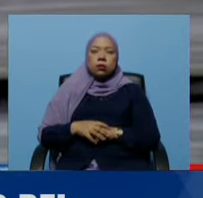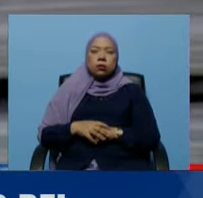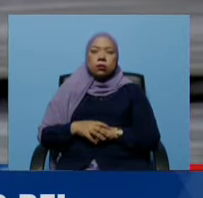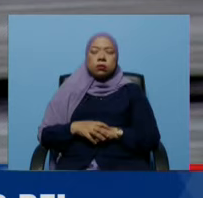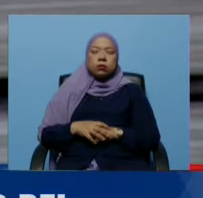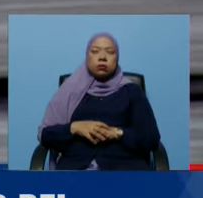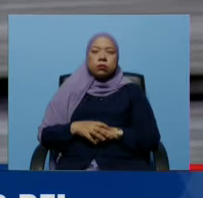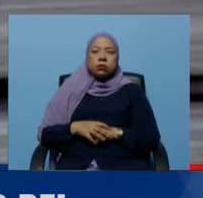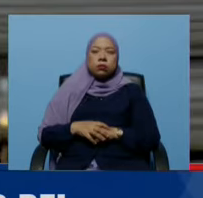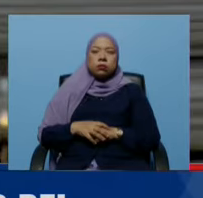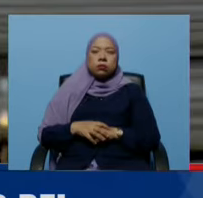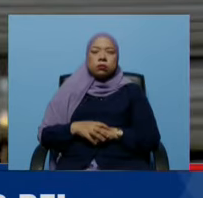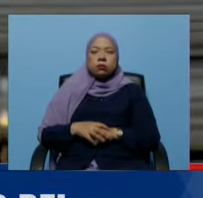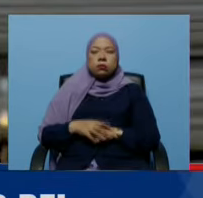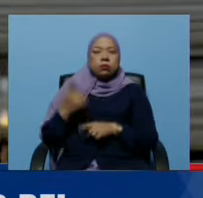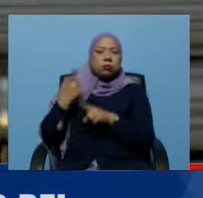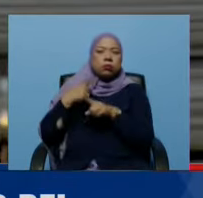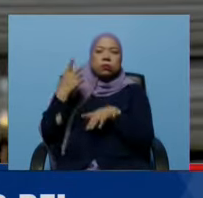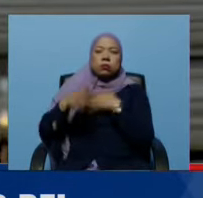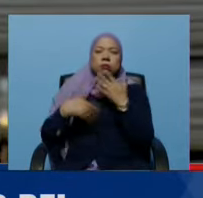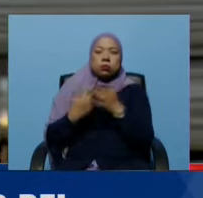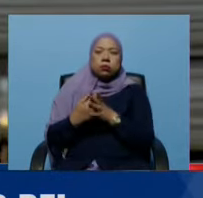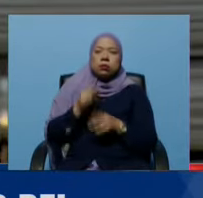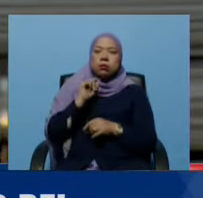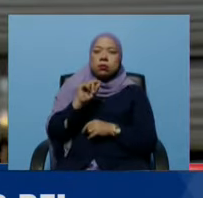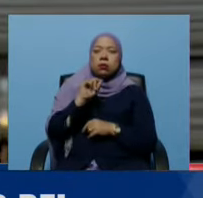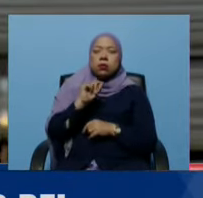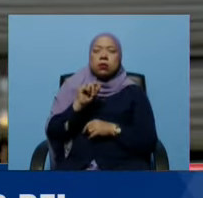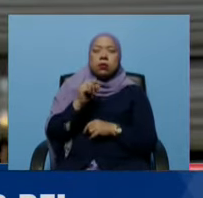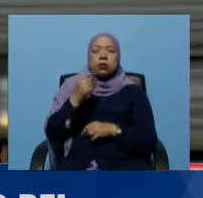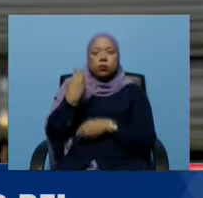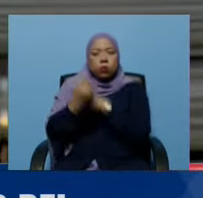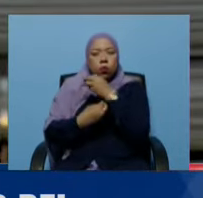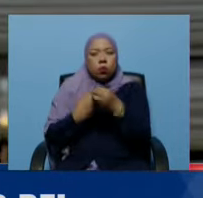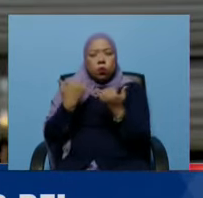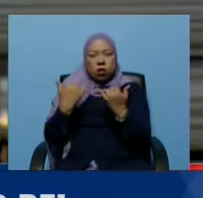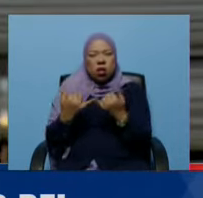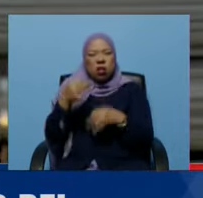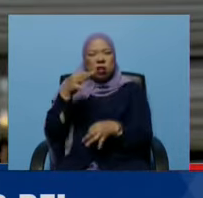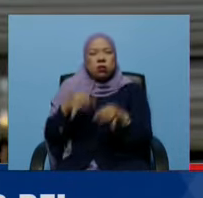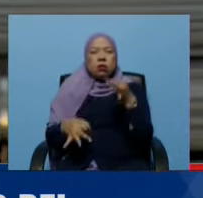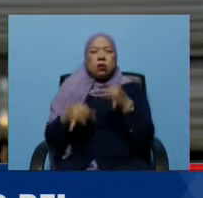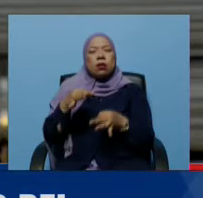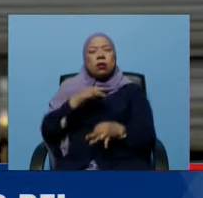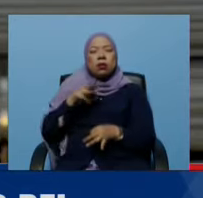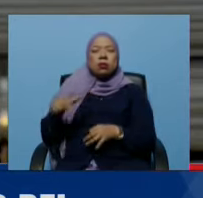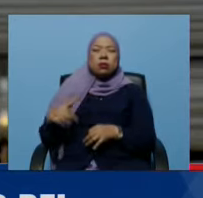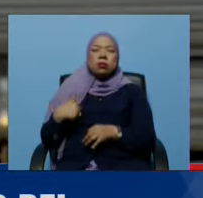Y fue el empeño también de Marcos Pérez Jiménez, tenemos que decirlo, en justicia,